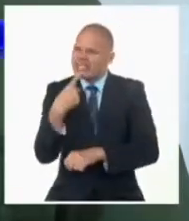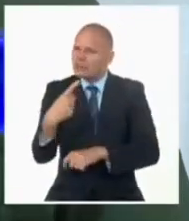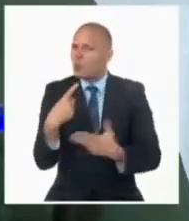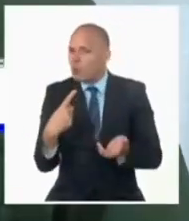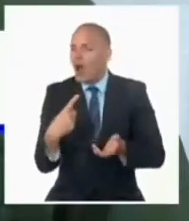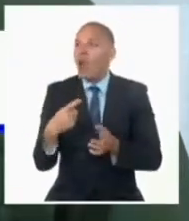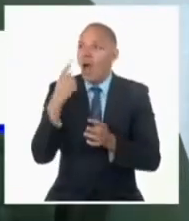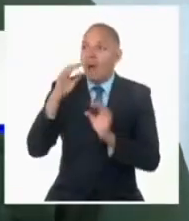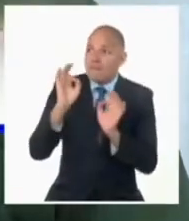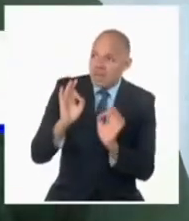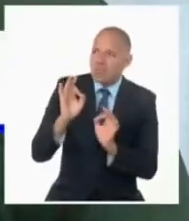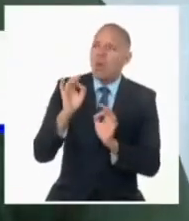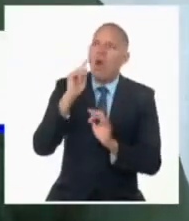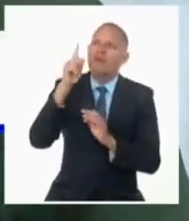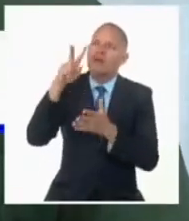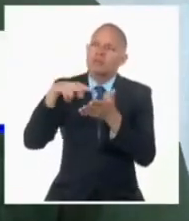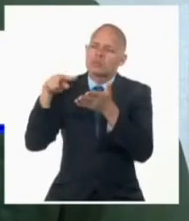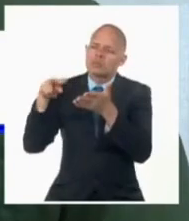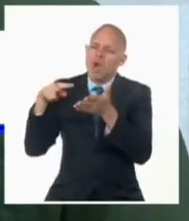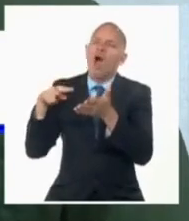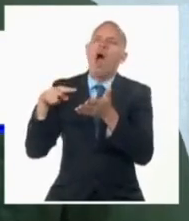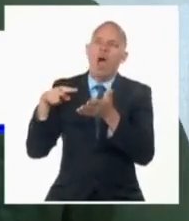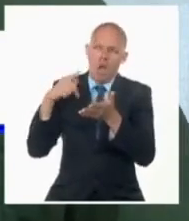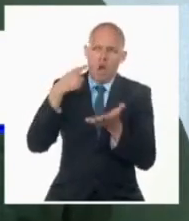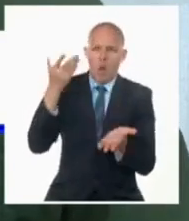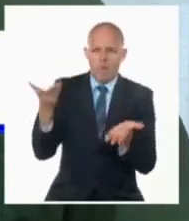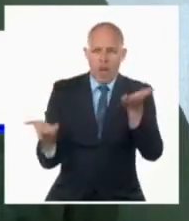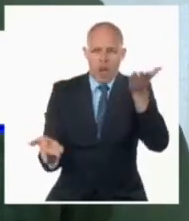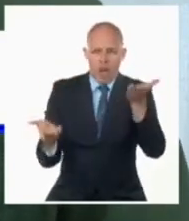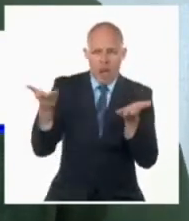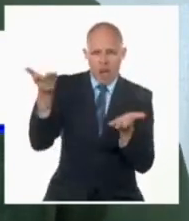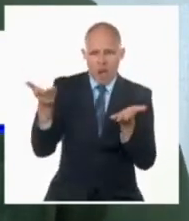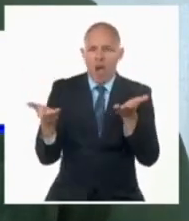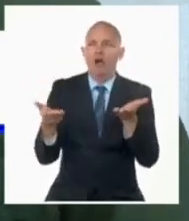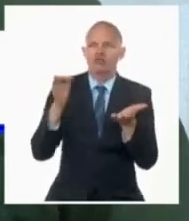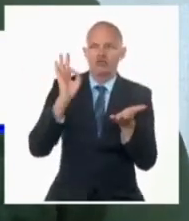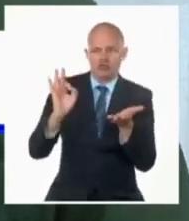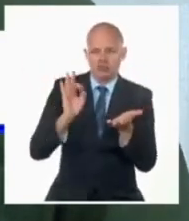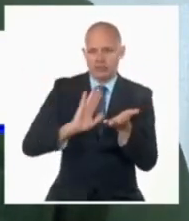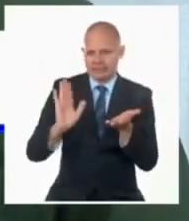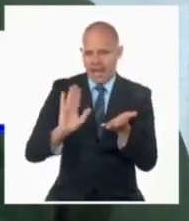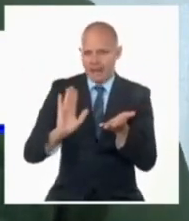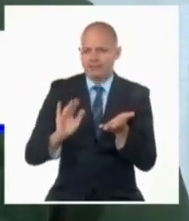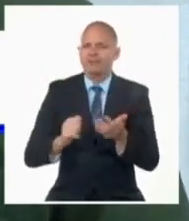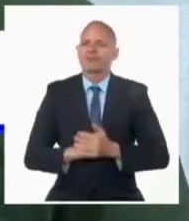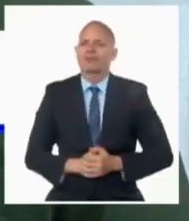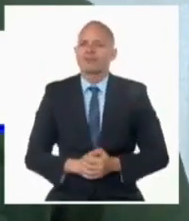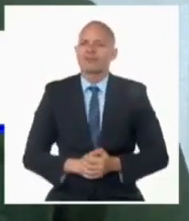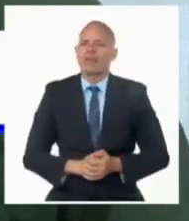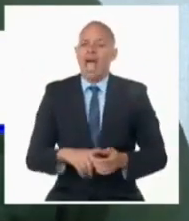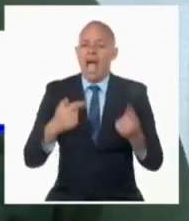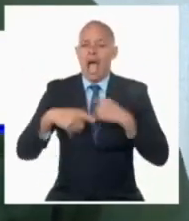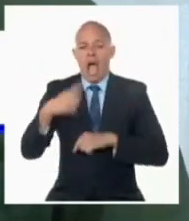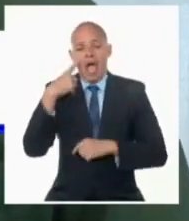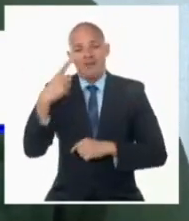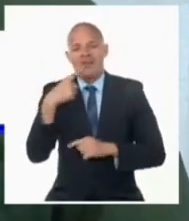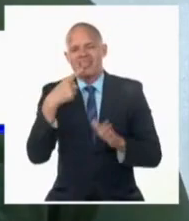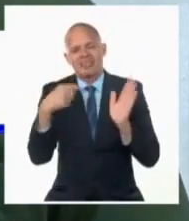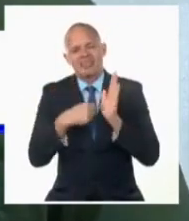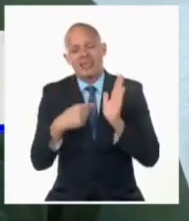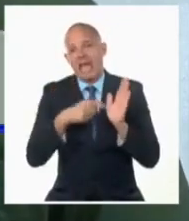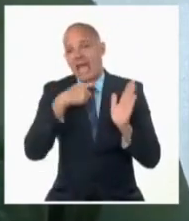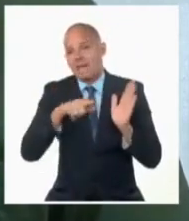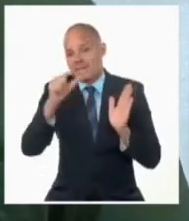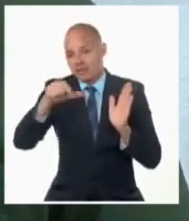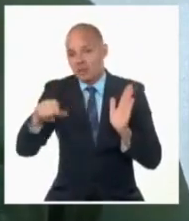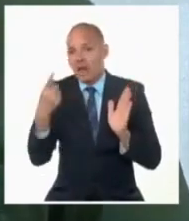al apreciarlo, puede disponer entonces que este individuo no es primario, que ya fue incidente en la comisión del hecho y que es merecedor de una